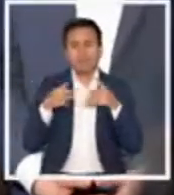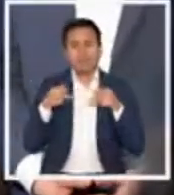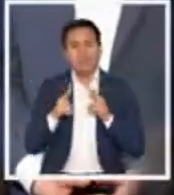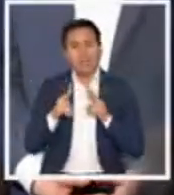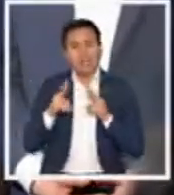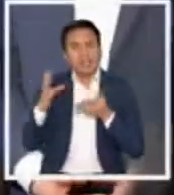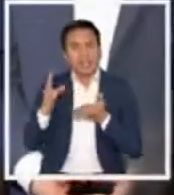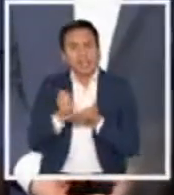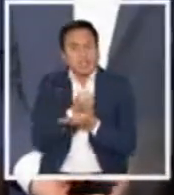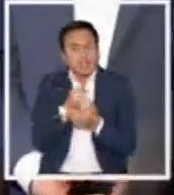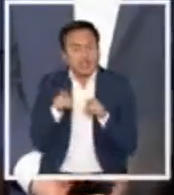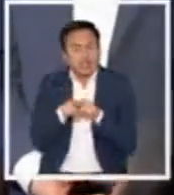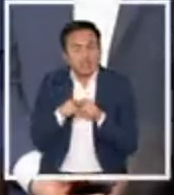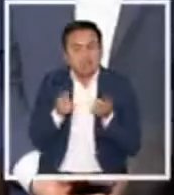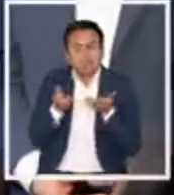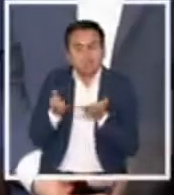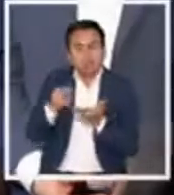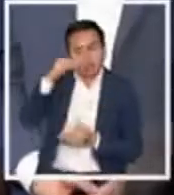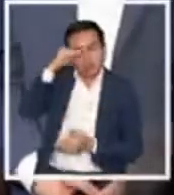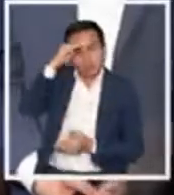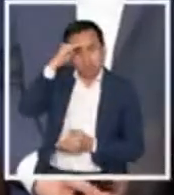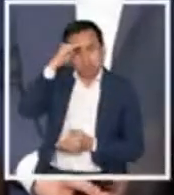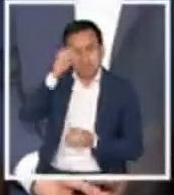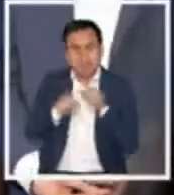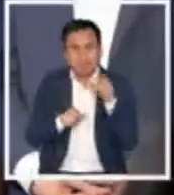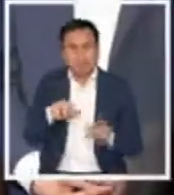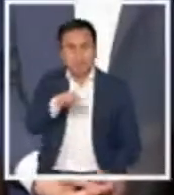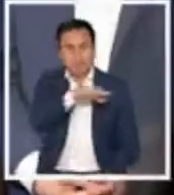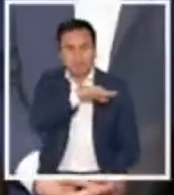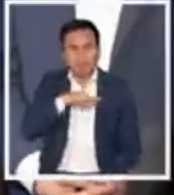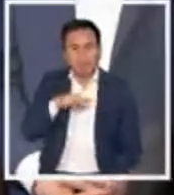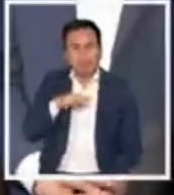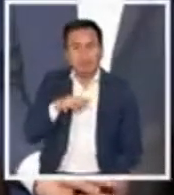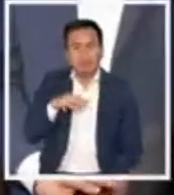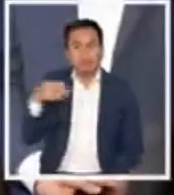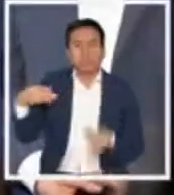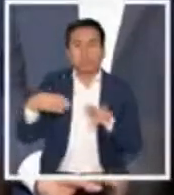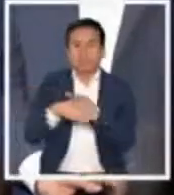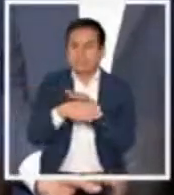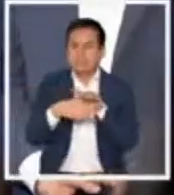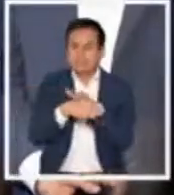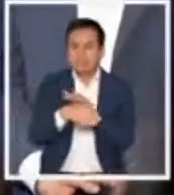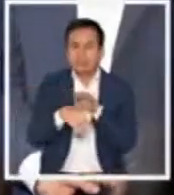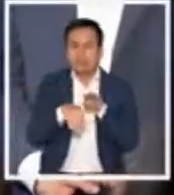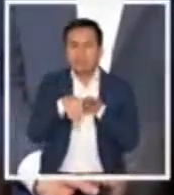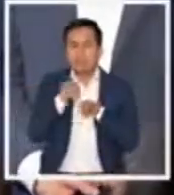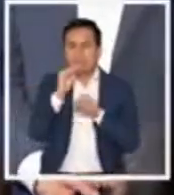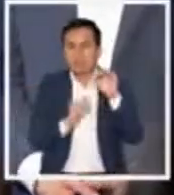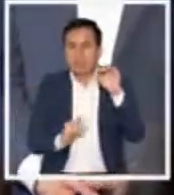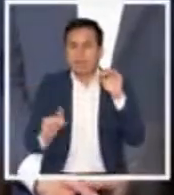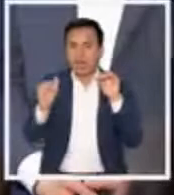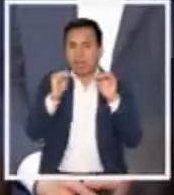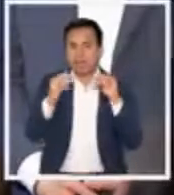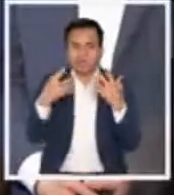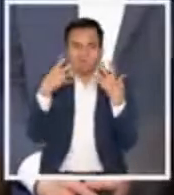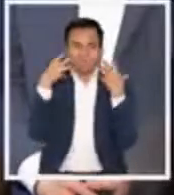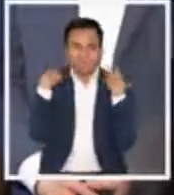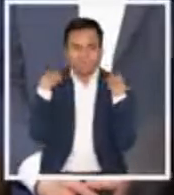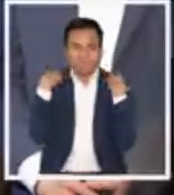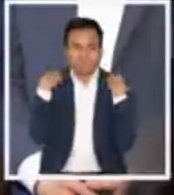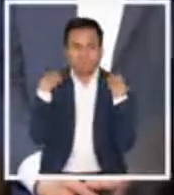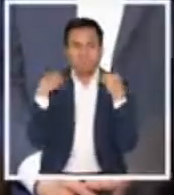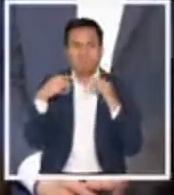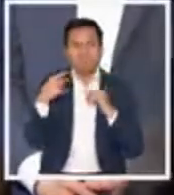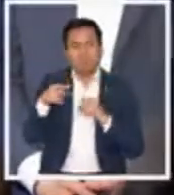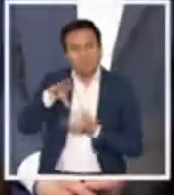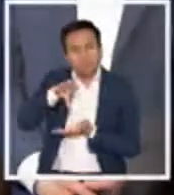permitido de ganarte a la confianza del pueblo y tu acceso a las más altas responsabilidades